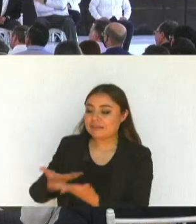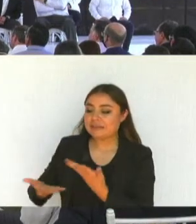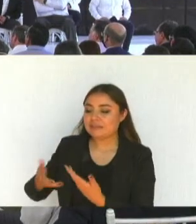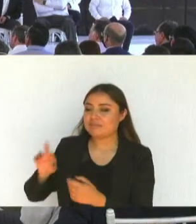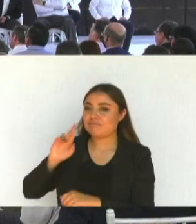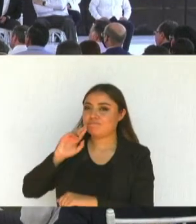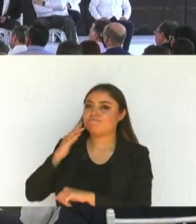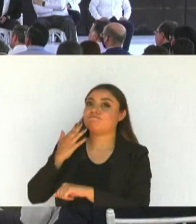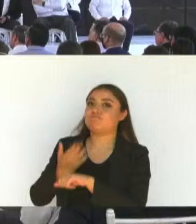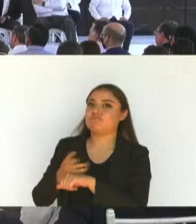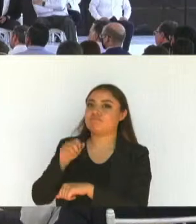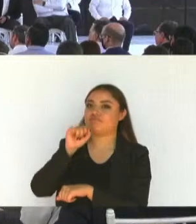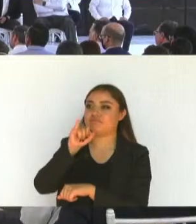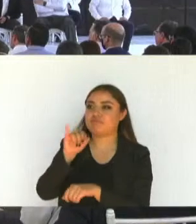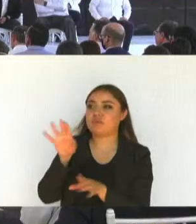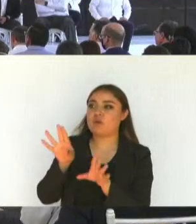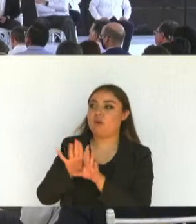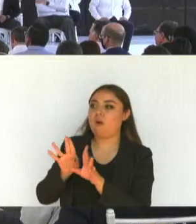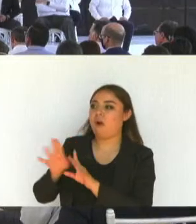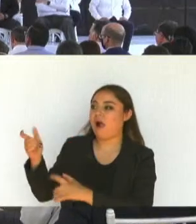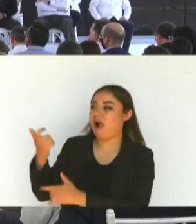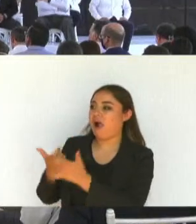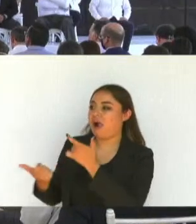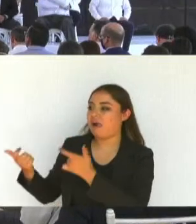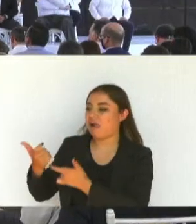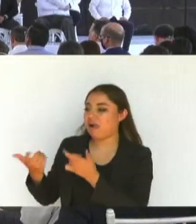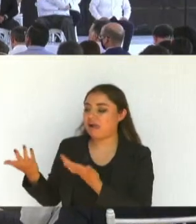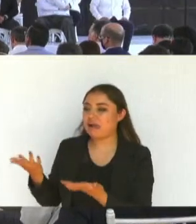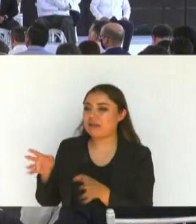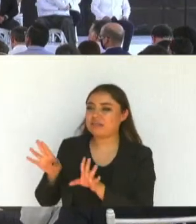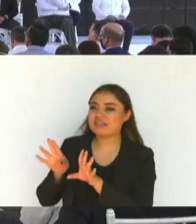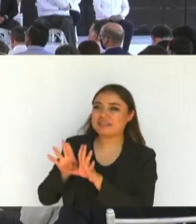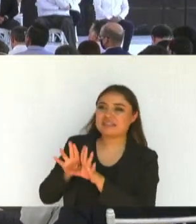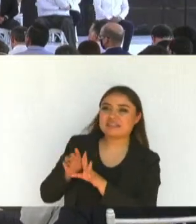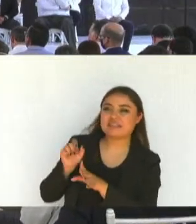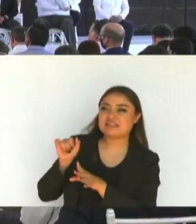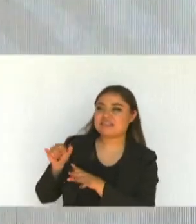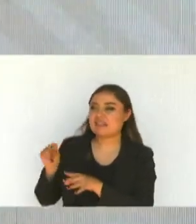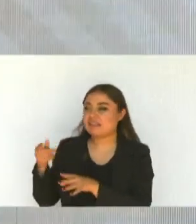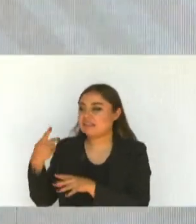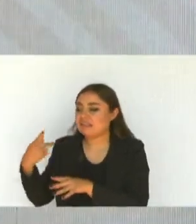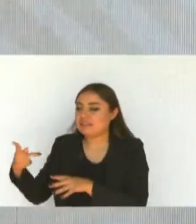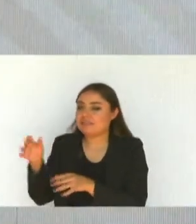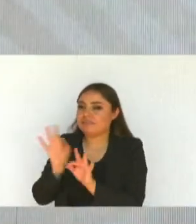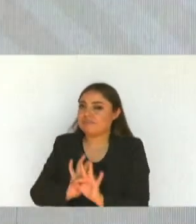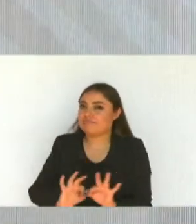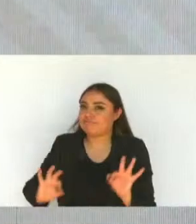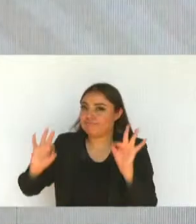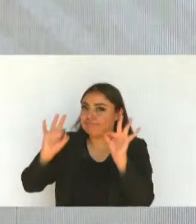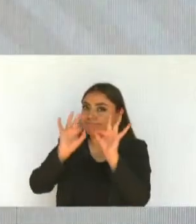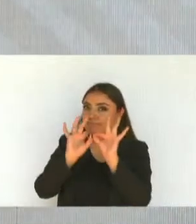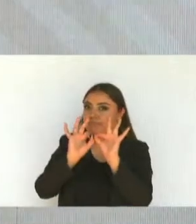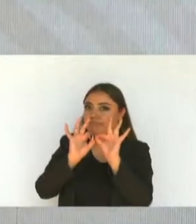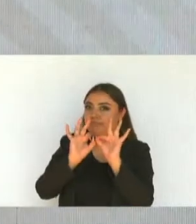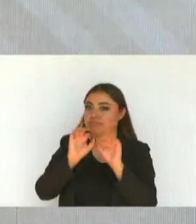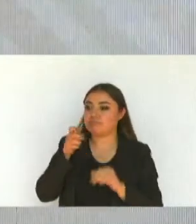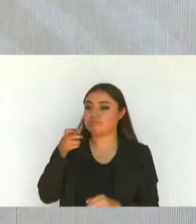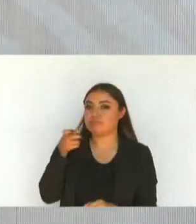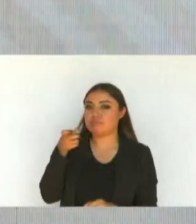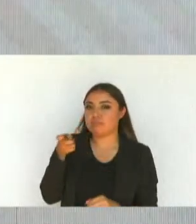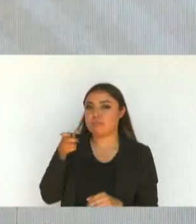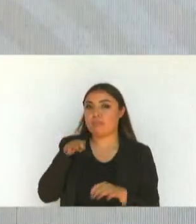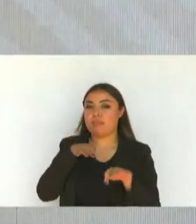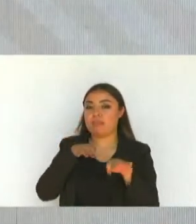vital ante la recuperación económica, al ser designada como una actividad esencial por su papel estratégico